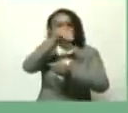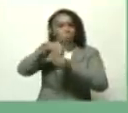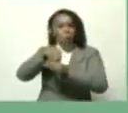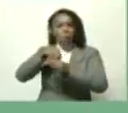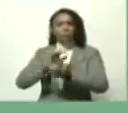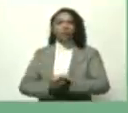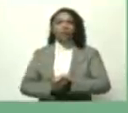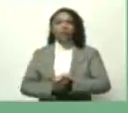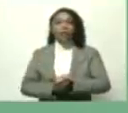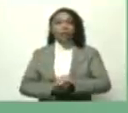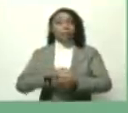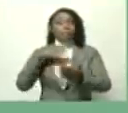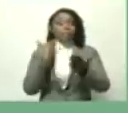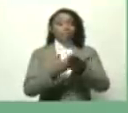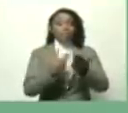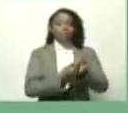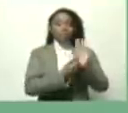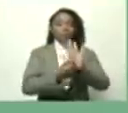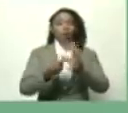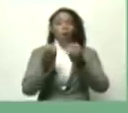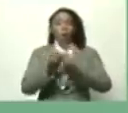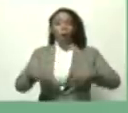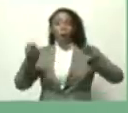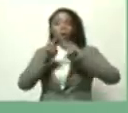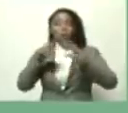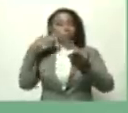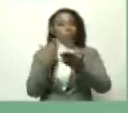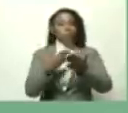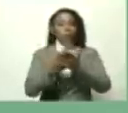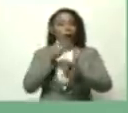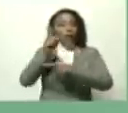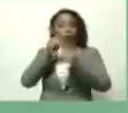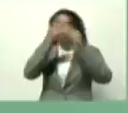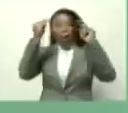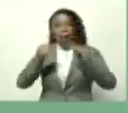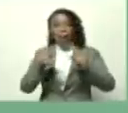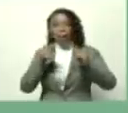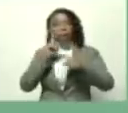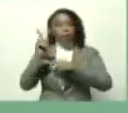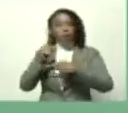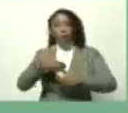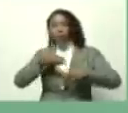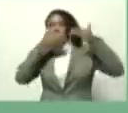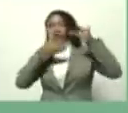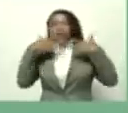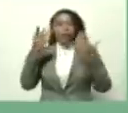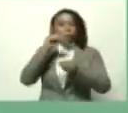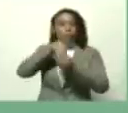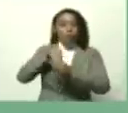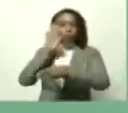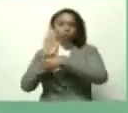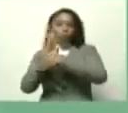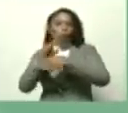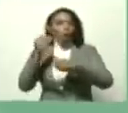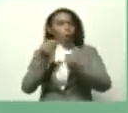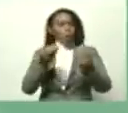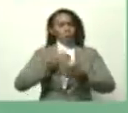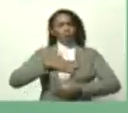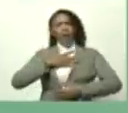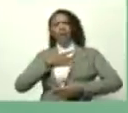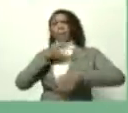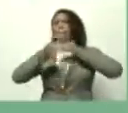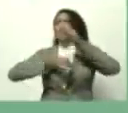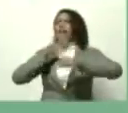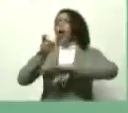Se presentaron ante Naciones Unidas las pruebas de la existencia de esos campamentos terroristas con el amparo, porque ¿cómo puede explicar un